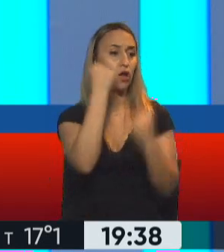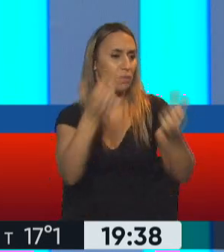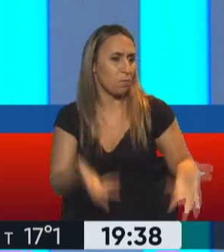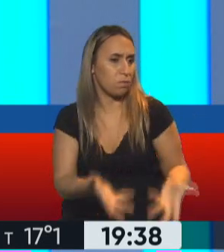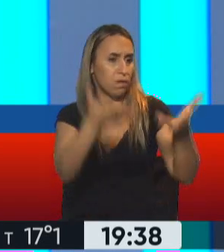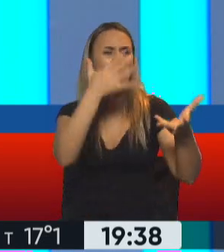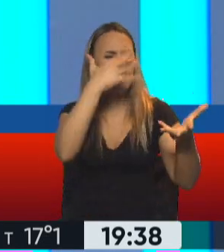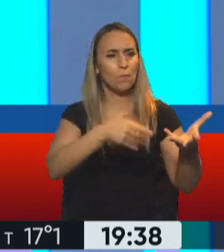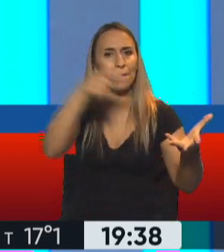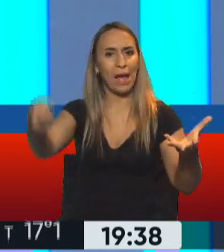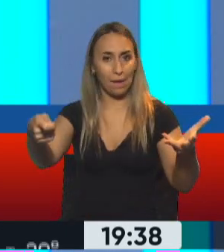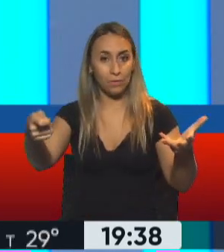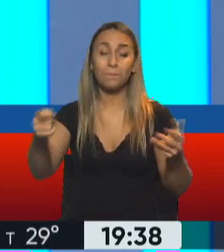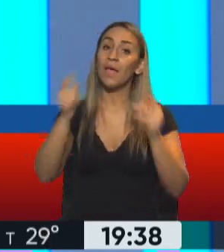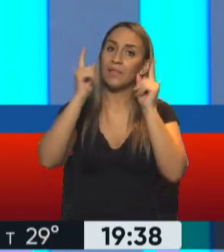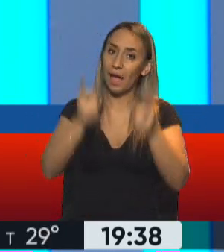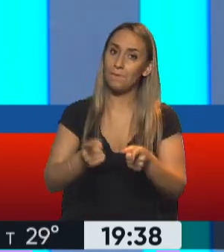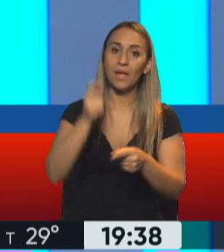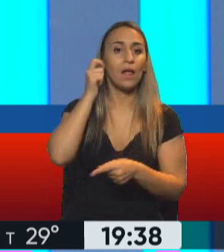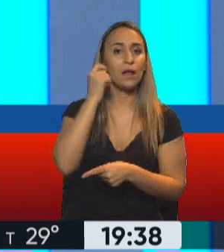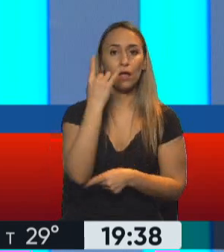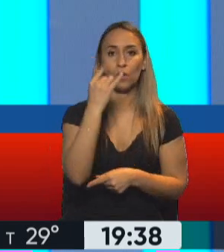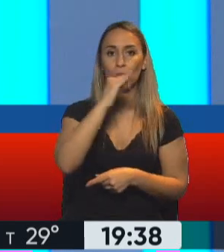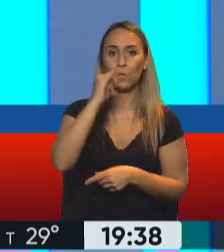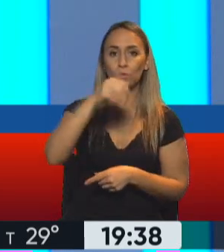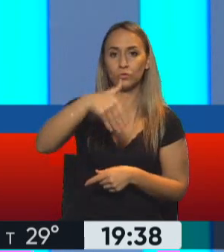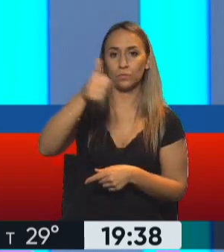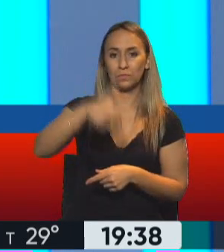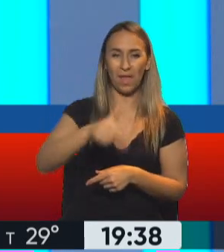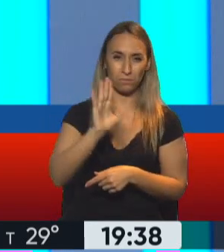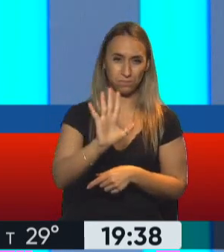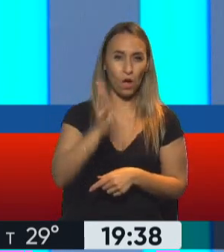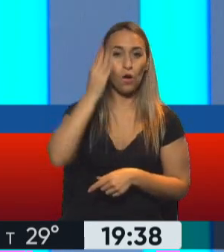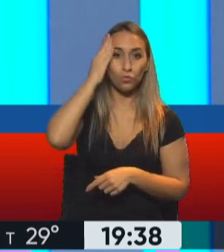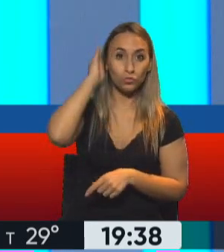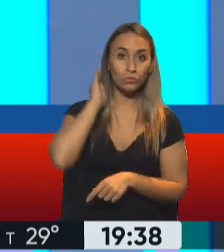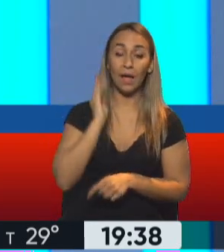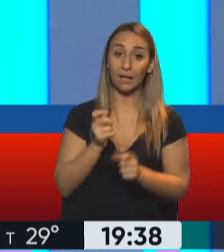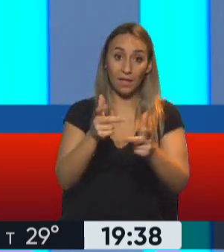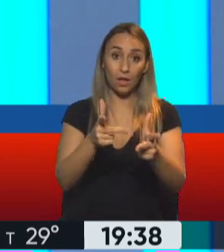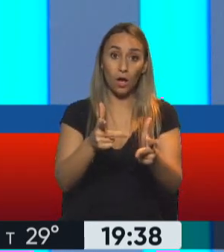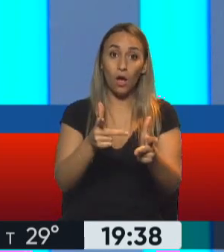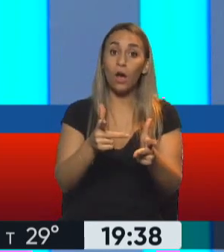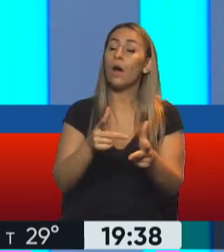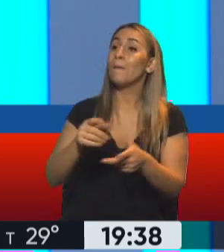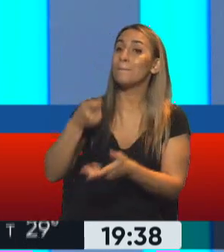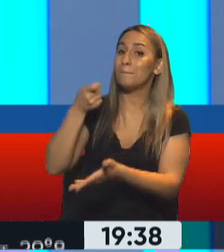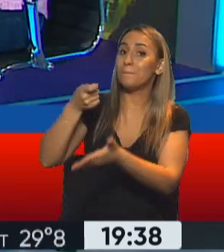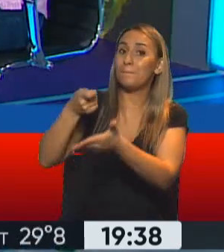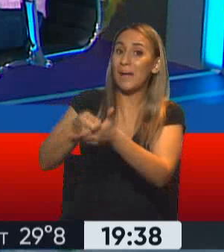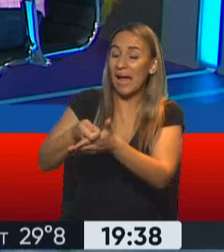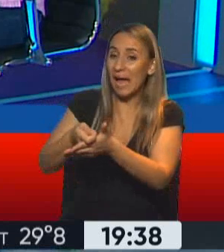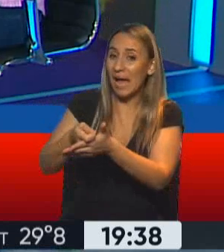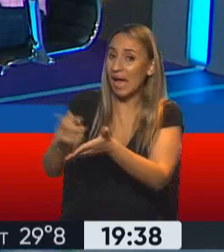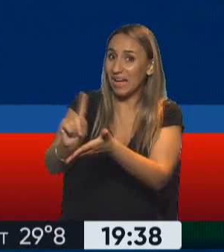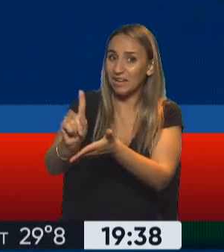Guzmán hace unos días también en el Centro Cultural Kirchner había dicho que el peor escenario no era no pagar, sino tener un mal acuerdo. Ese viraje también